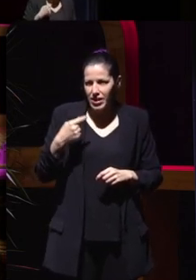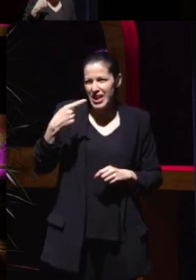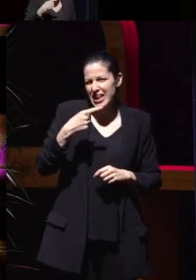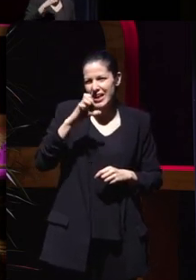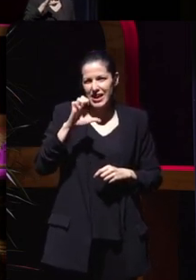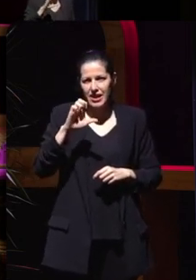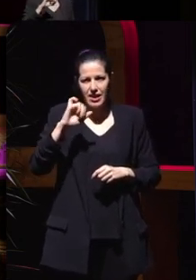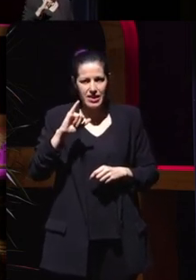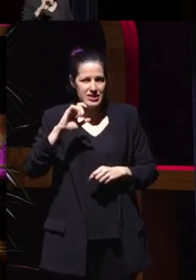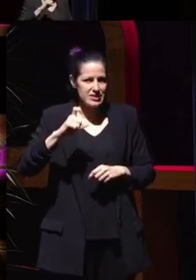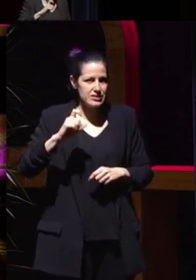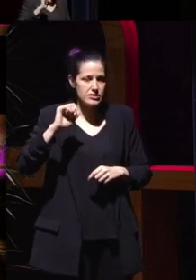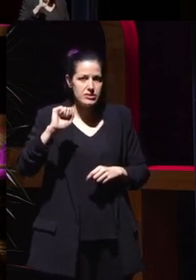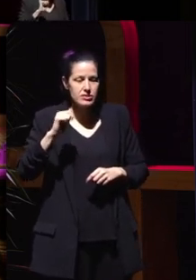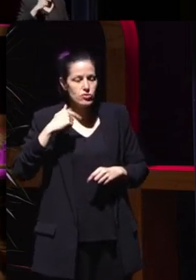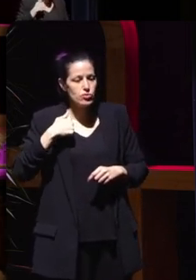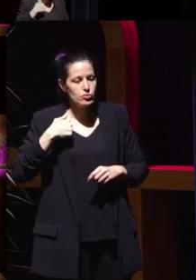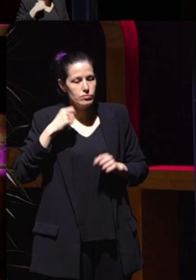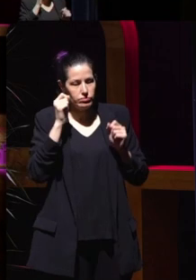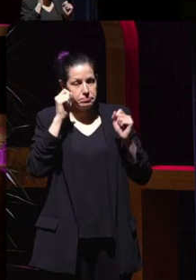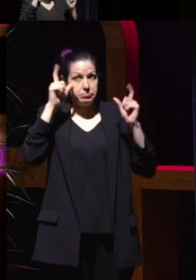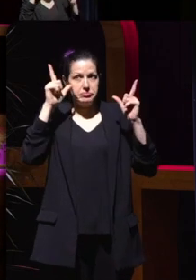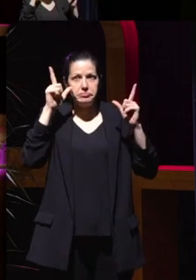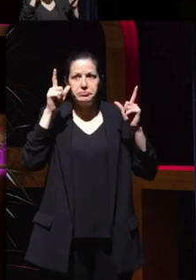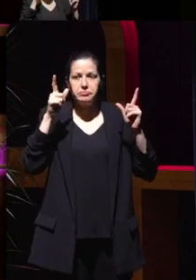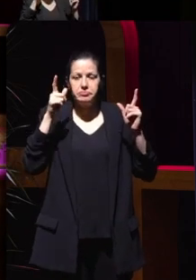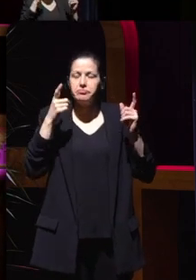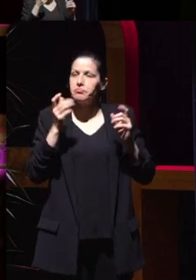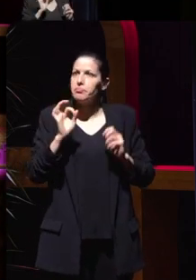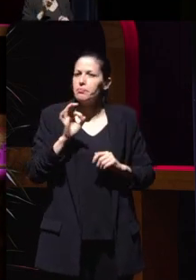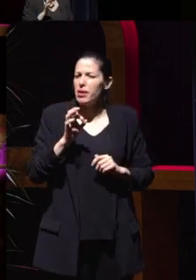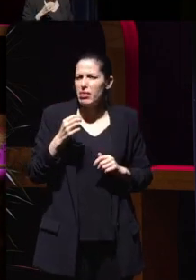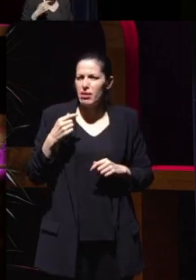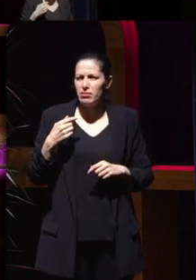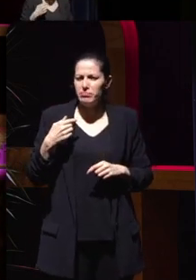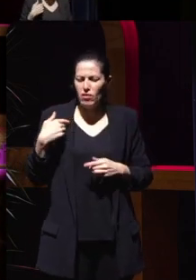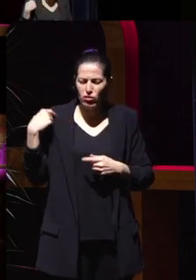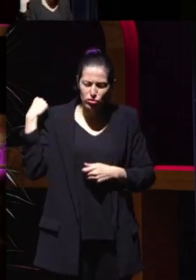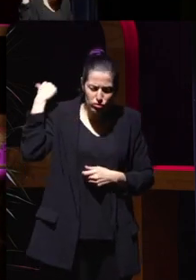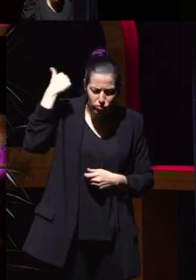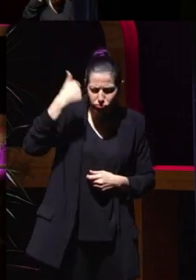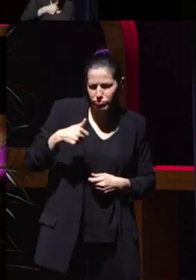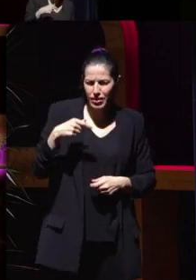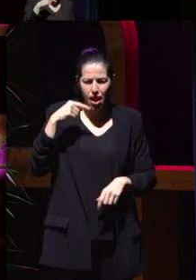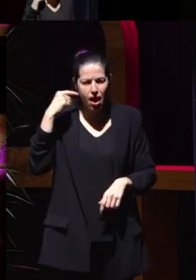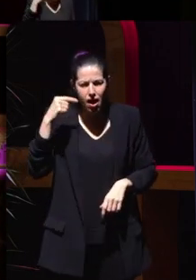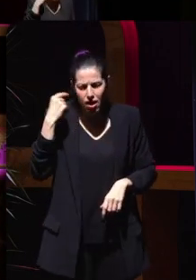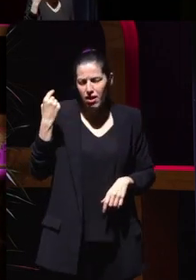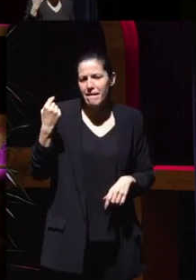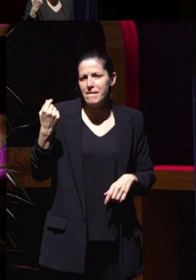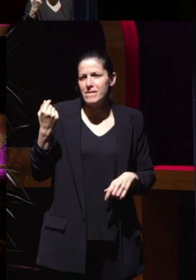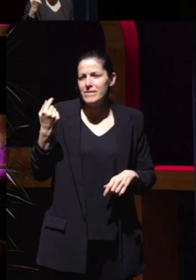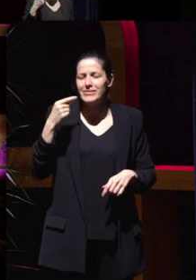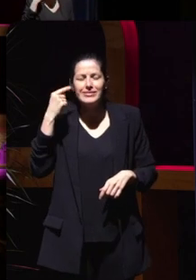pensé Claro que sí Laura hemos estado toda la vida sonriendo en estos ambientes pues muy masculinizados con pocas mujeres hombres mayores